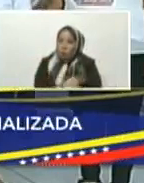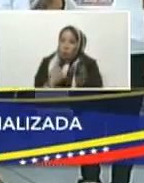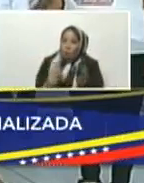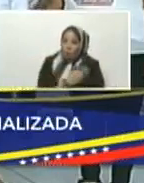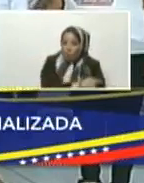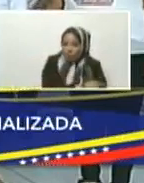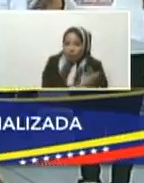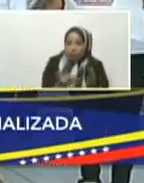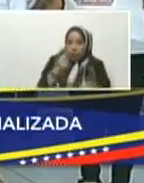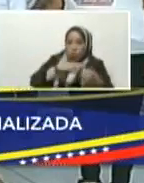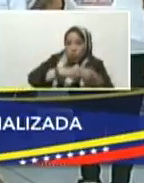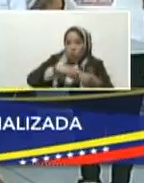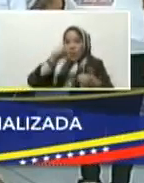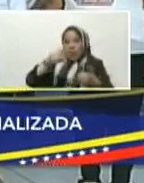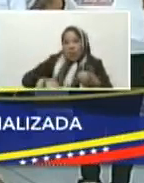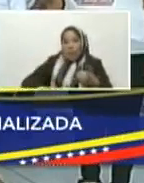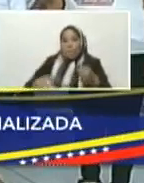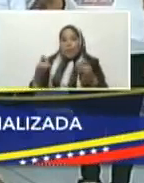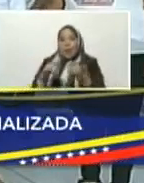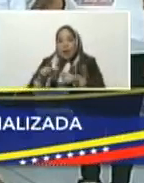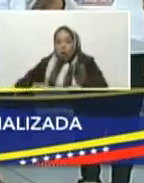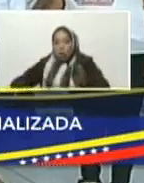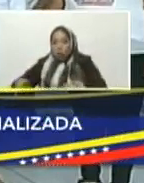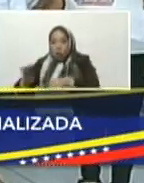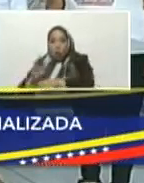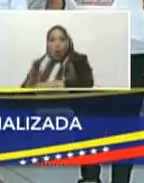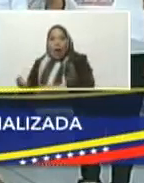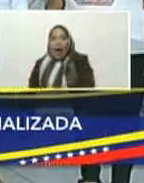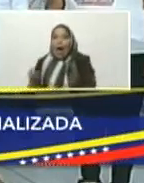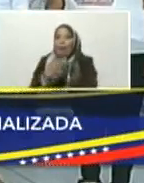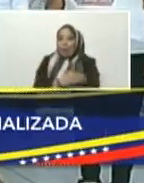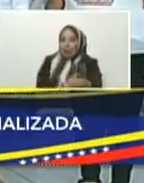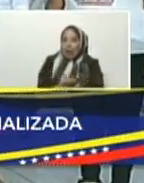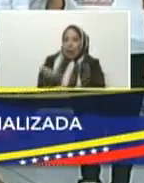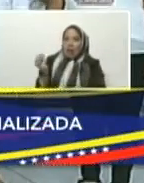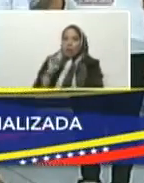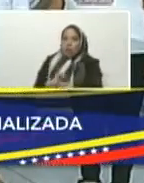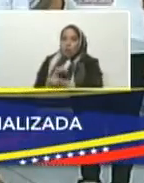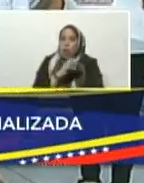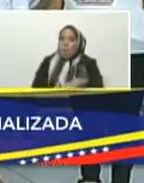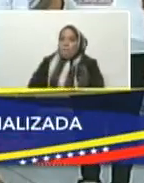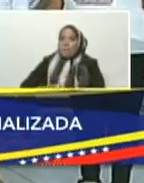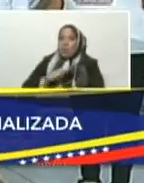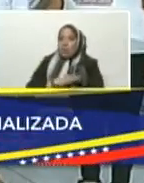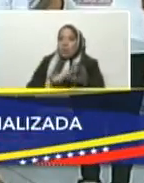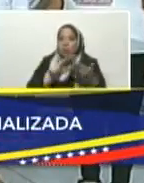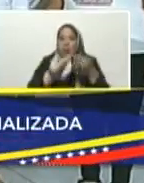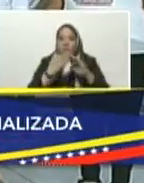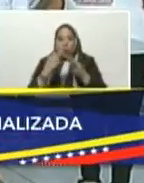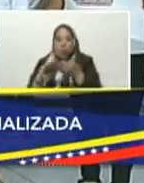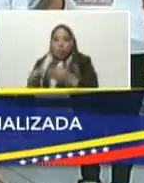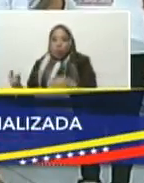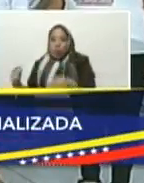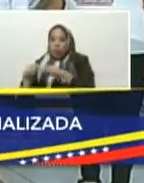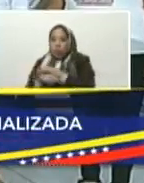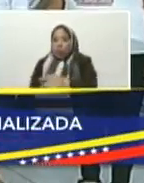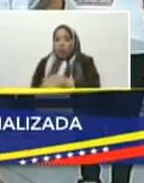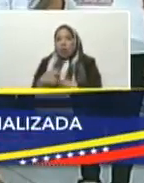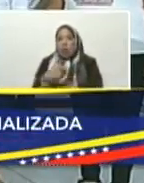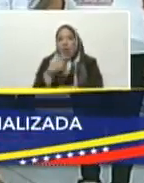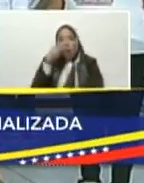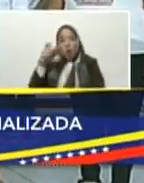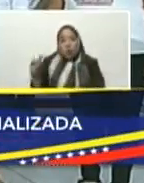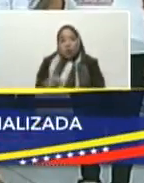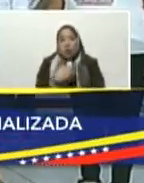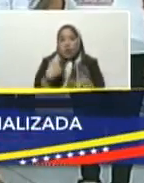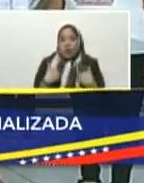centrales, la reambulatoria y sobre todo el trabajo preventivo, que es también la misión Barrio Adentro y de la mano también, por supuesto, con el Ministerio del Poder Popular